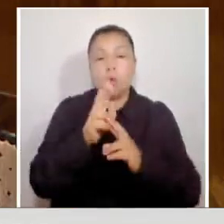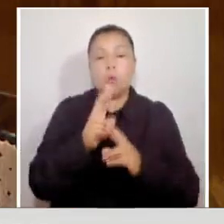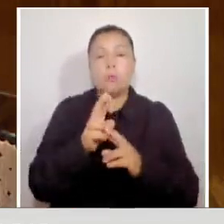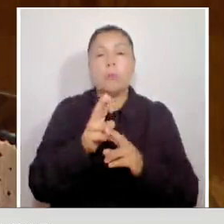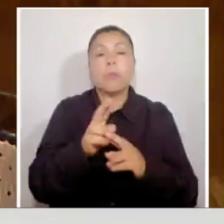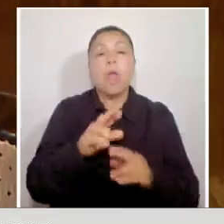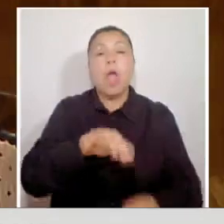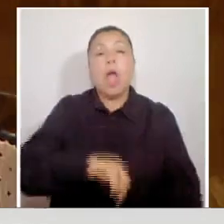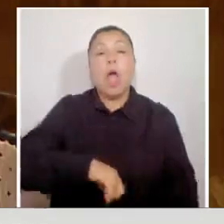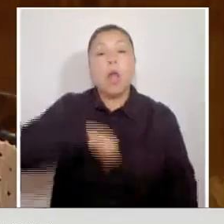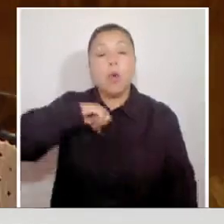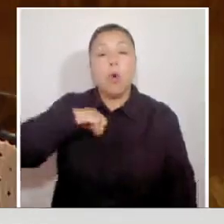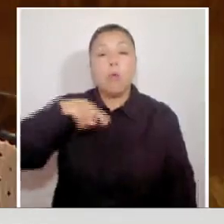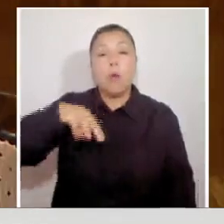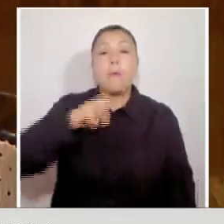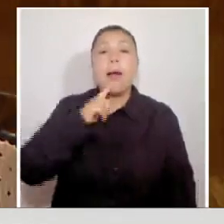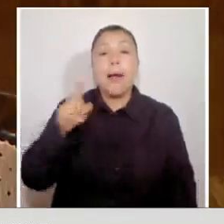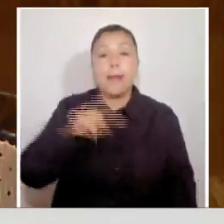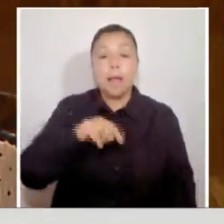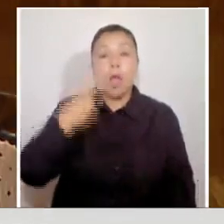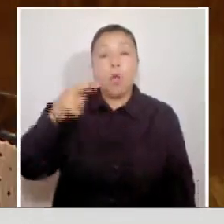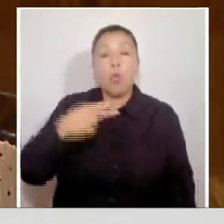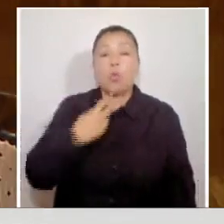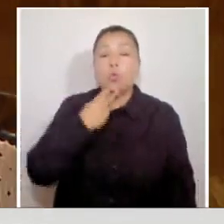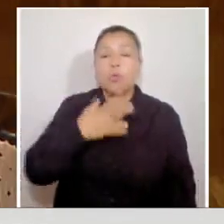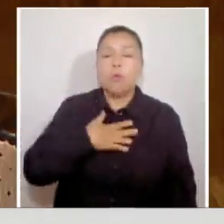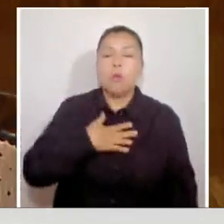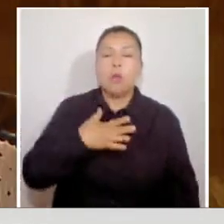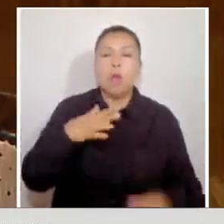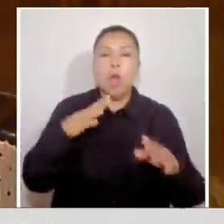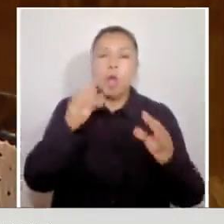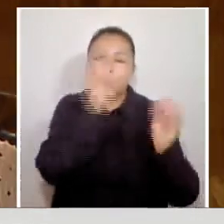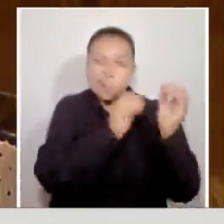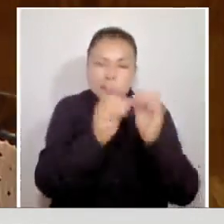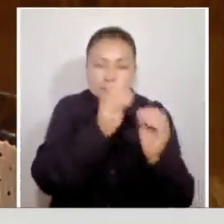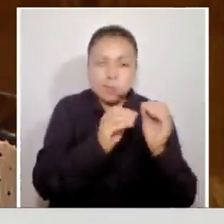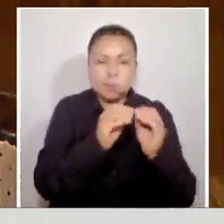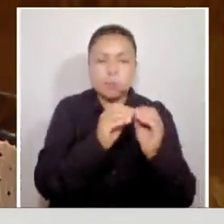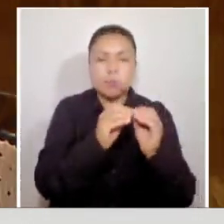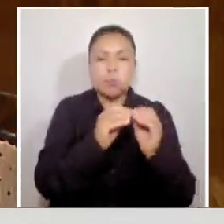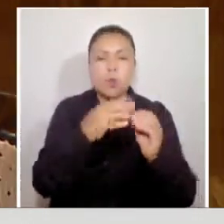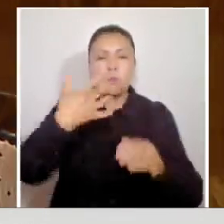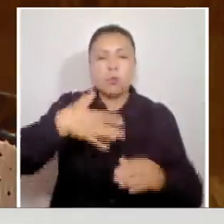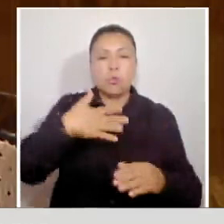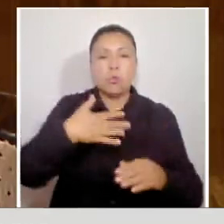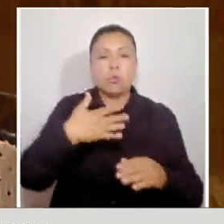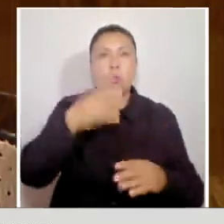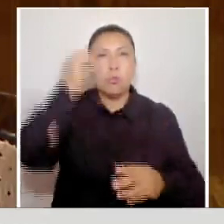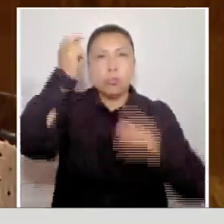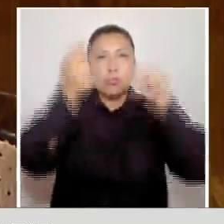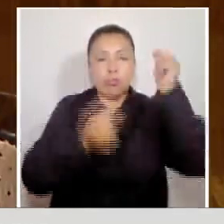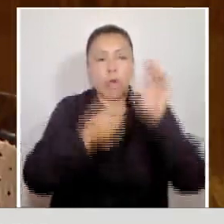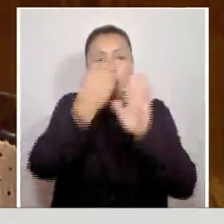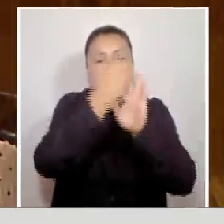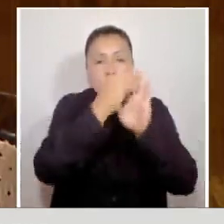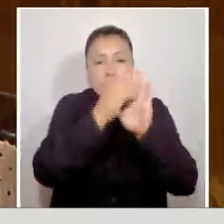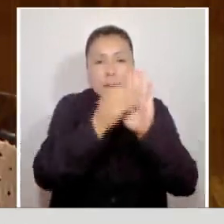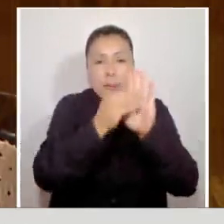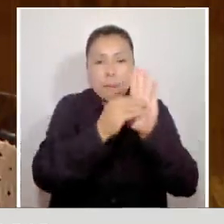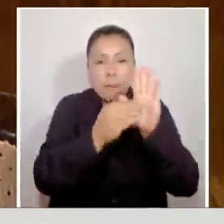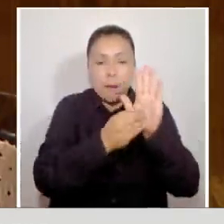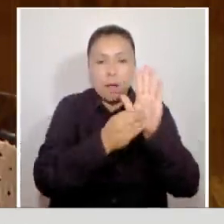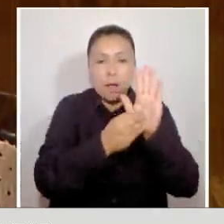Matías quien con su vida dio forma y sustento indeleble a cada una de las ideas matrices que infunda este